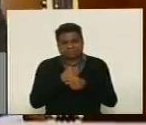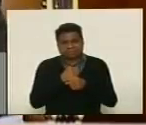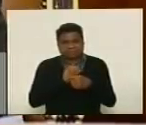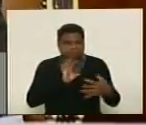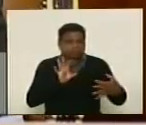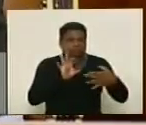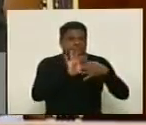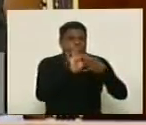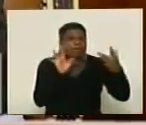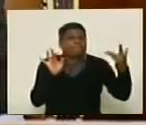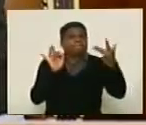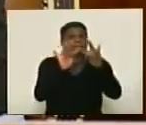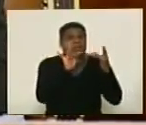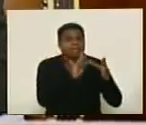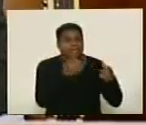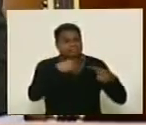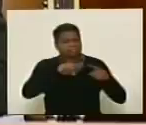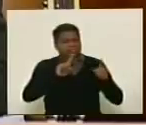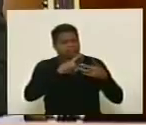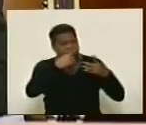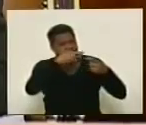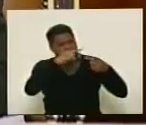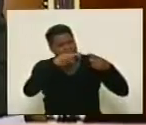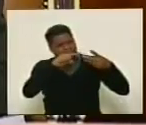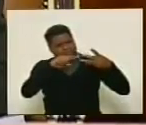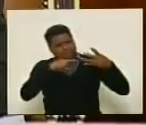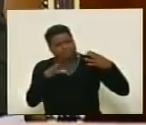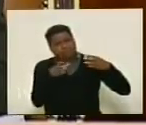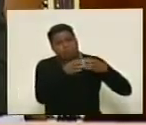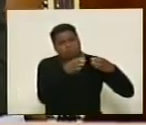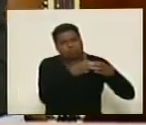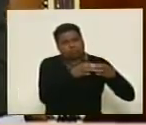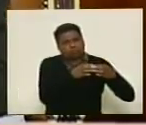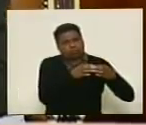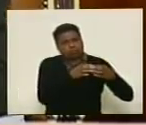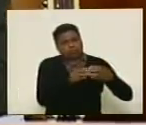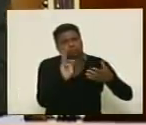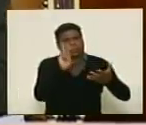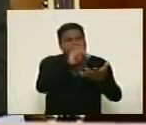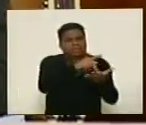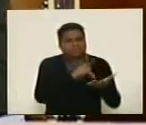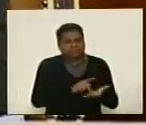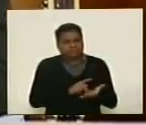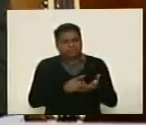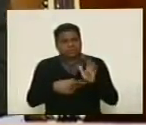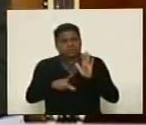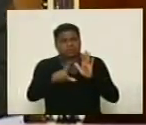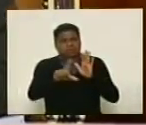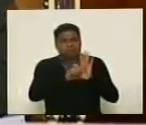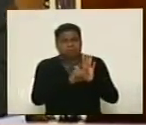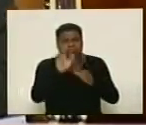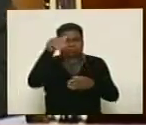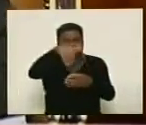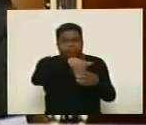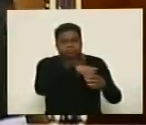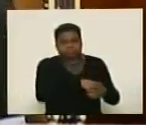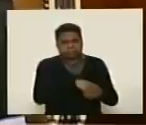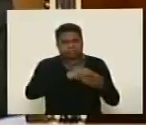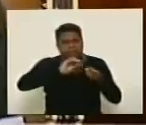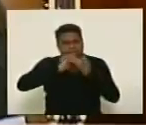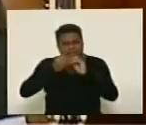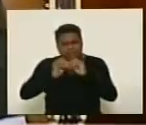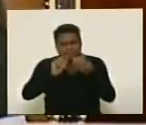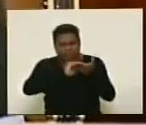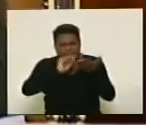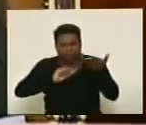conjuntamente con las distintas ramas del Poder Público Nacional, incluido el Poder Legislativo, para la redacción de una ley que ordene